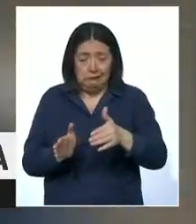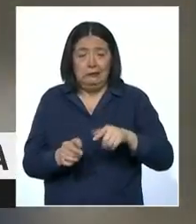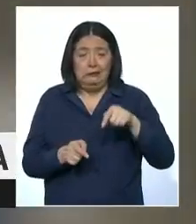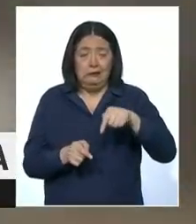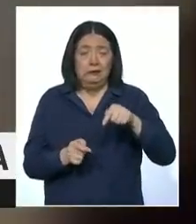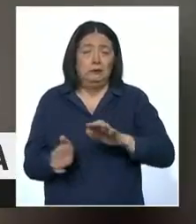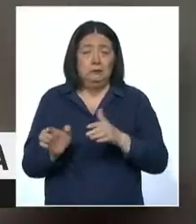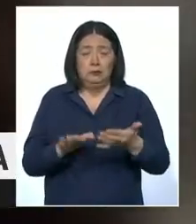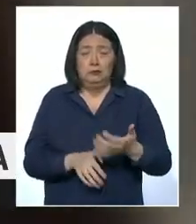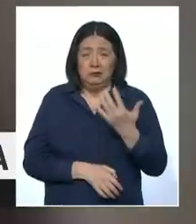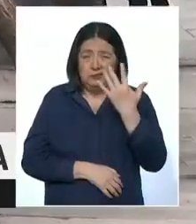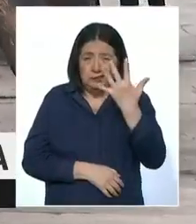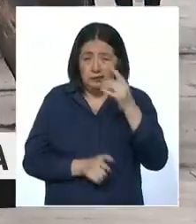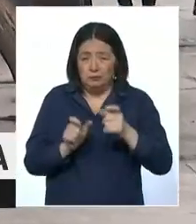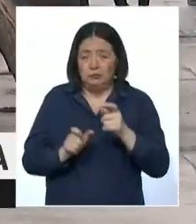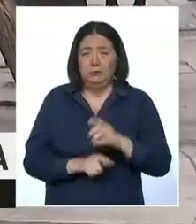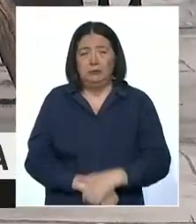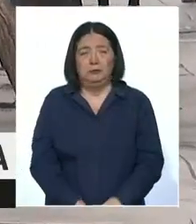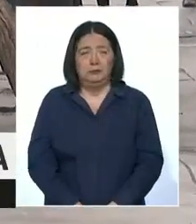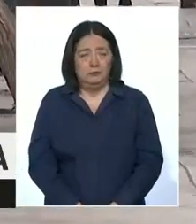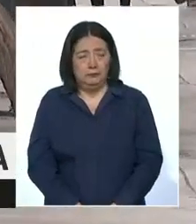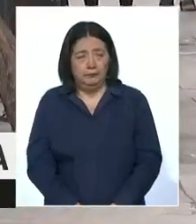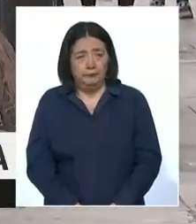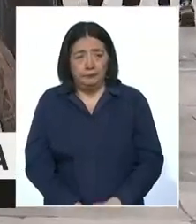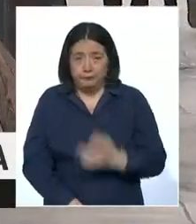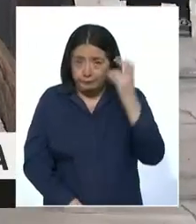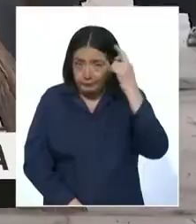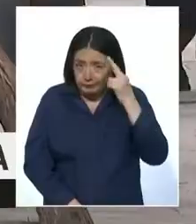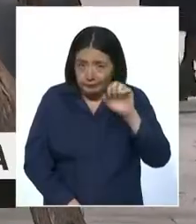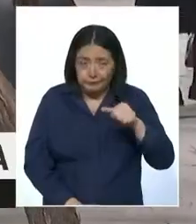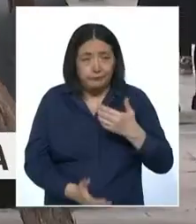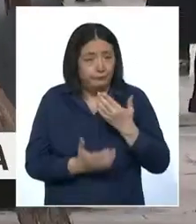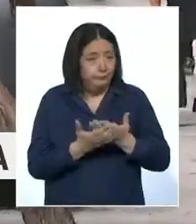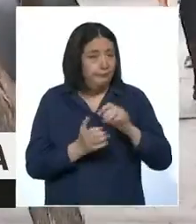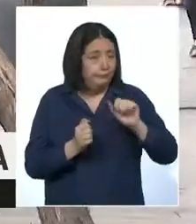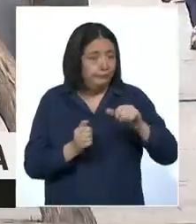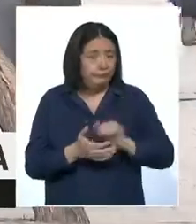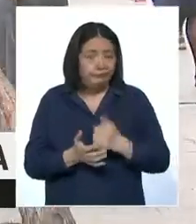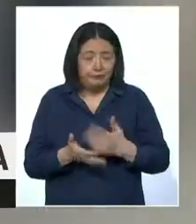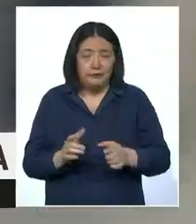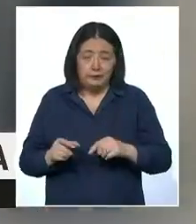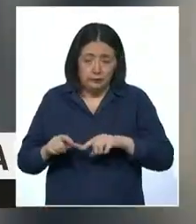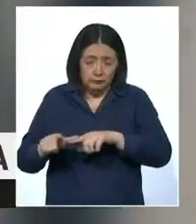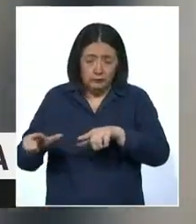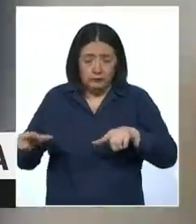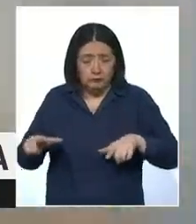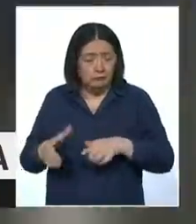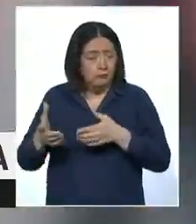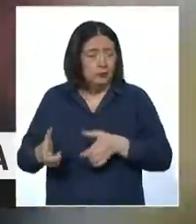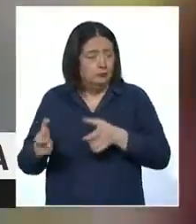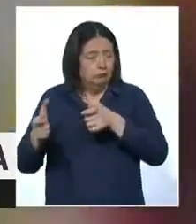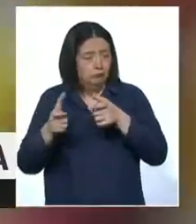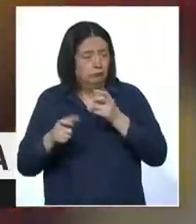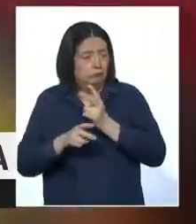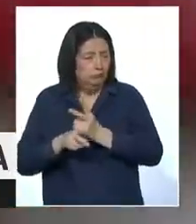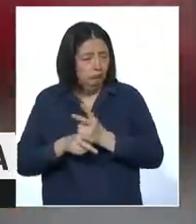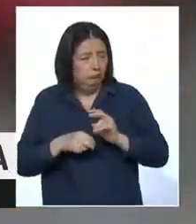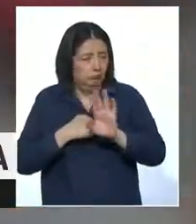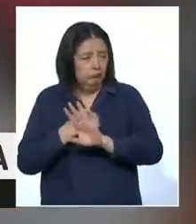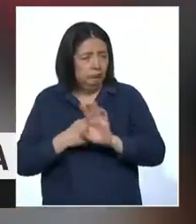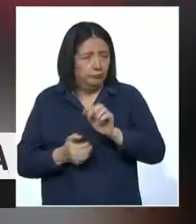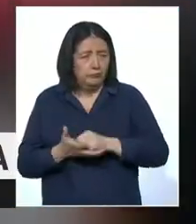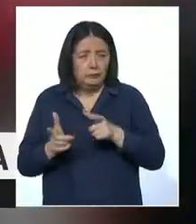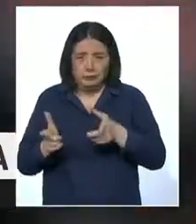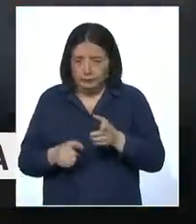murieron 5 personas. Por eso se propone tener una Agencia Nacional de Seguridad Vial, una autoridad que se dedique